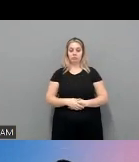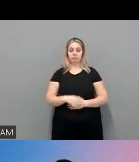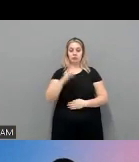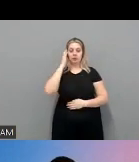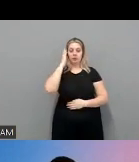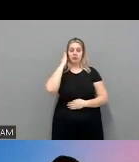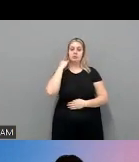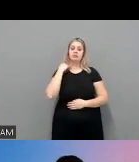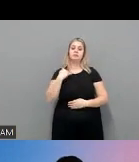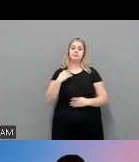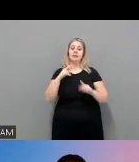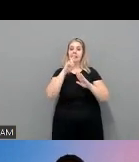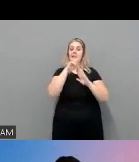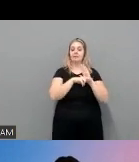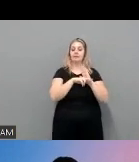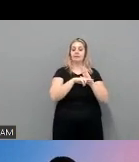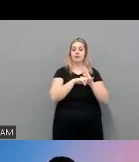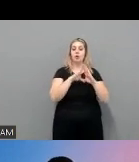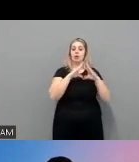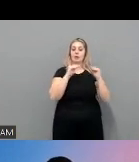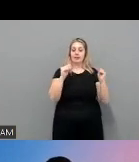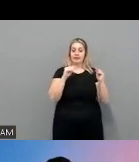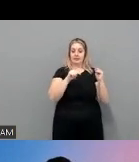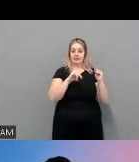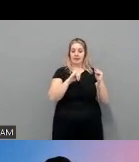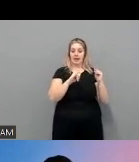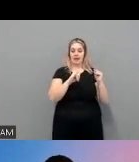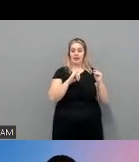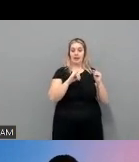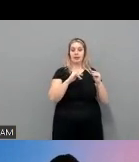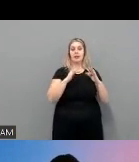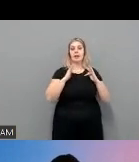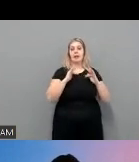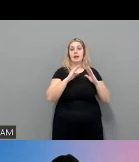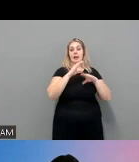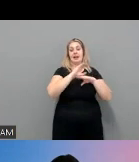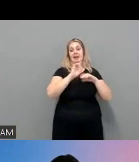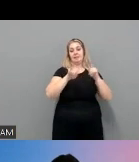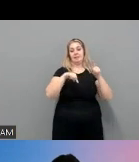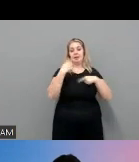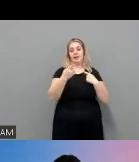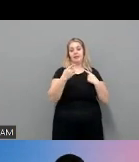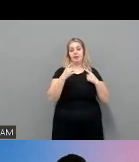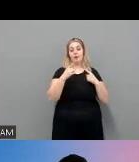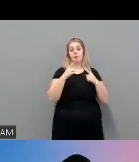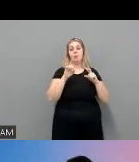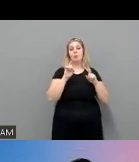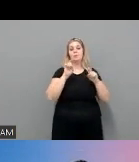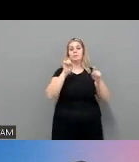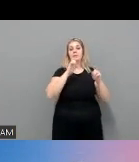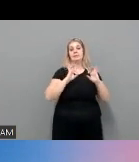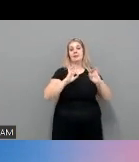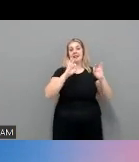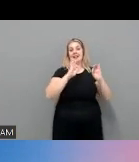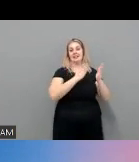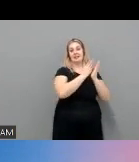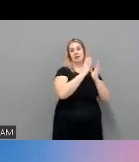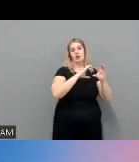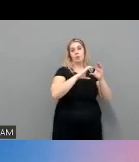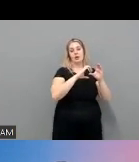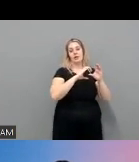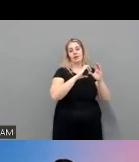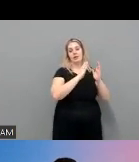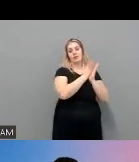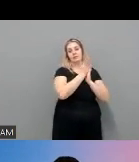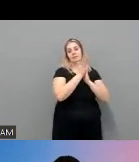reglada, desde la universidad existe el posgrado, el título especialista en comunicación aumentativa y alternativa,